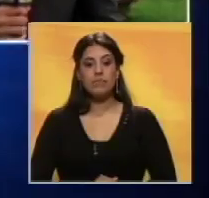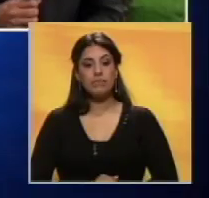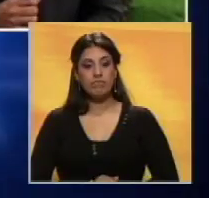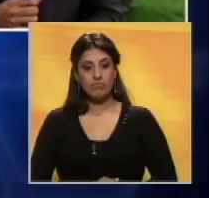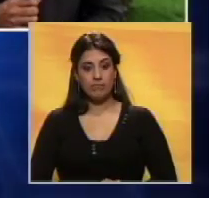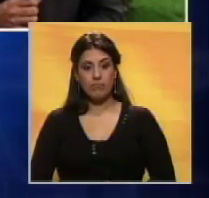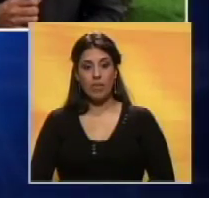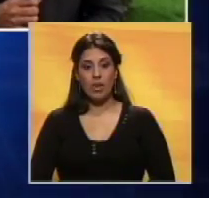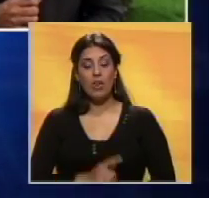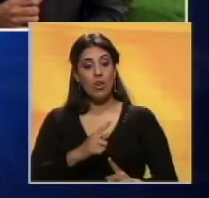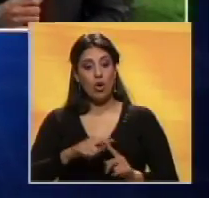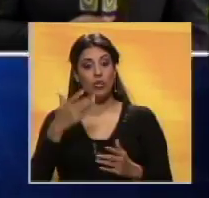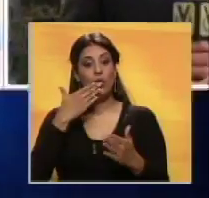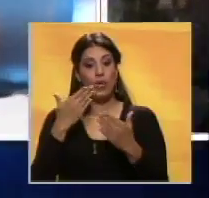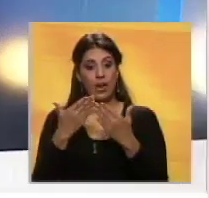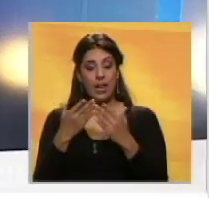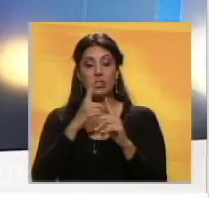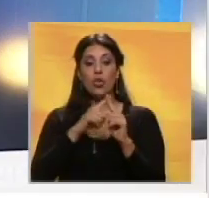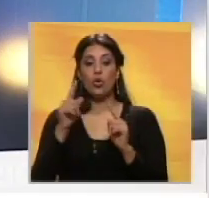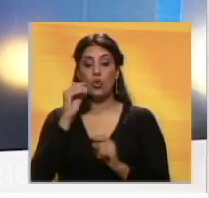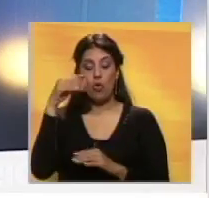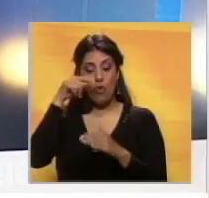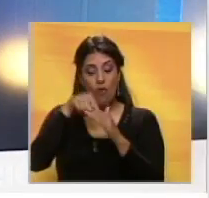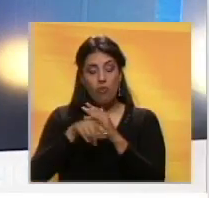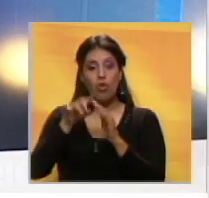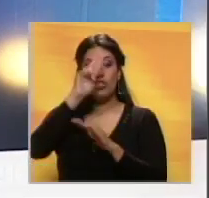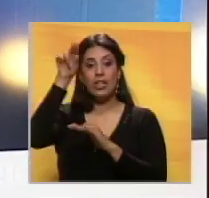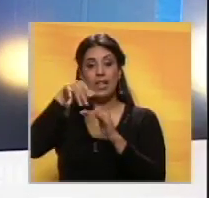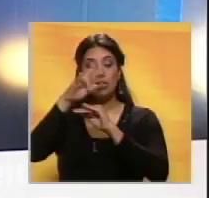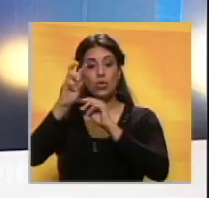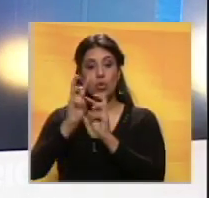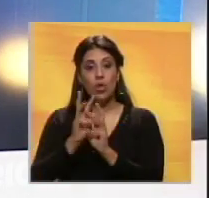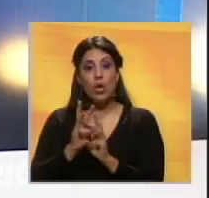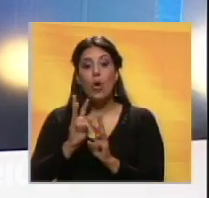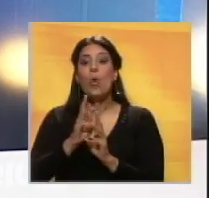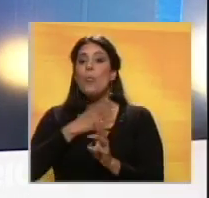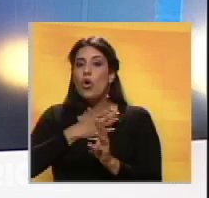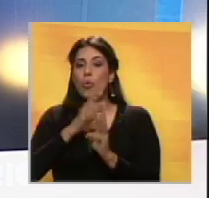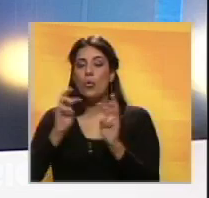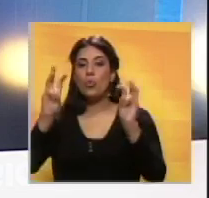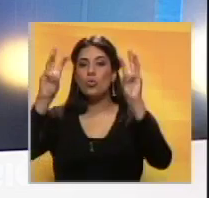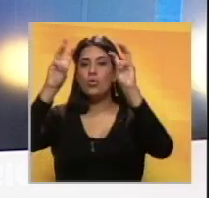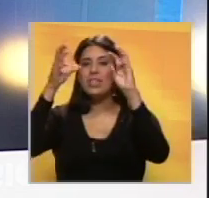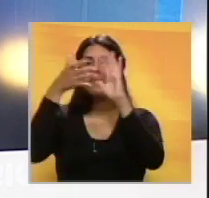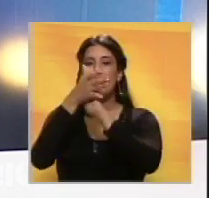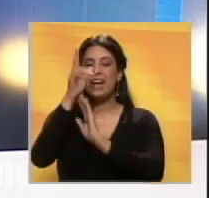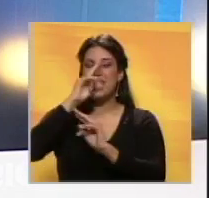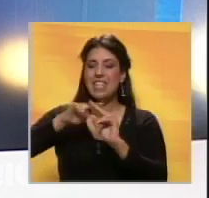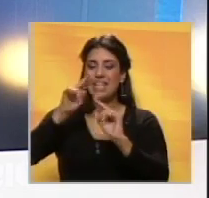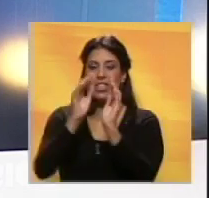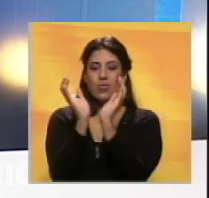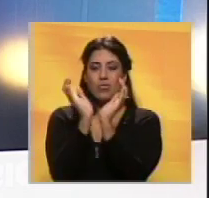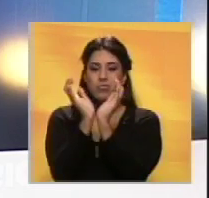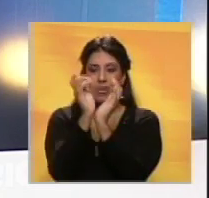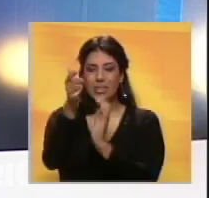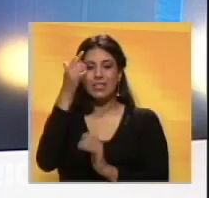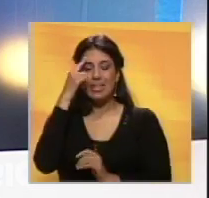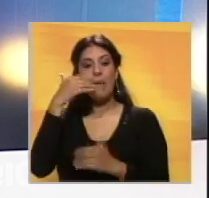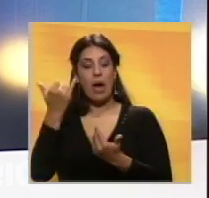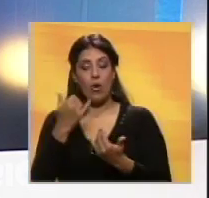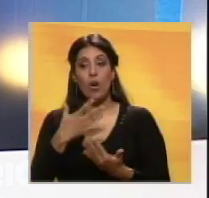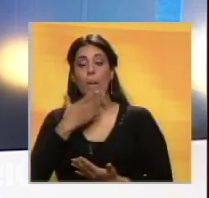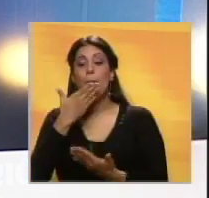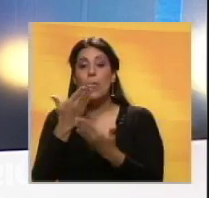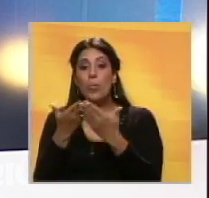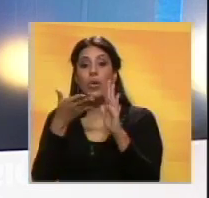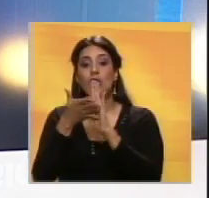noticiero Venevisión. Gracias, Randolfo. El Fondo de Naciones Unidas para la Infancia, UNICEF, emitió una declaración en la que se pronuncia sobre